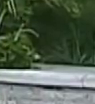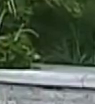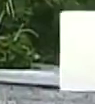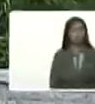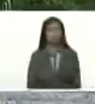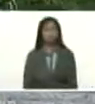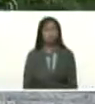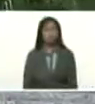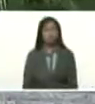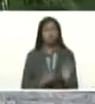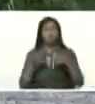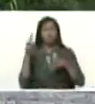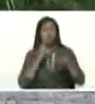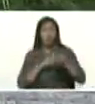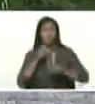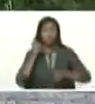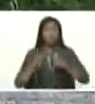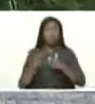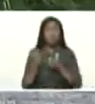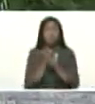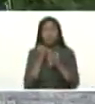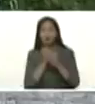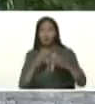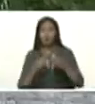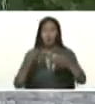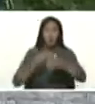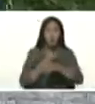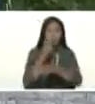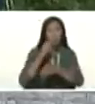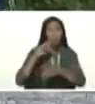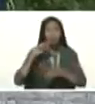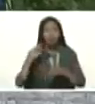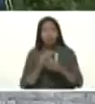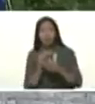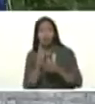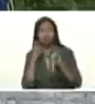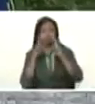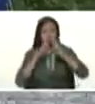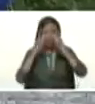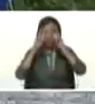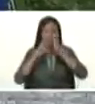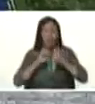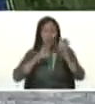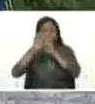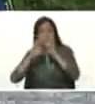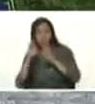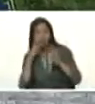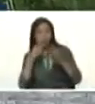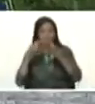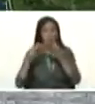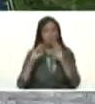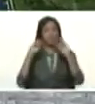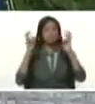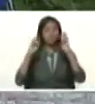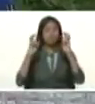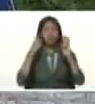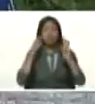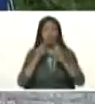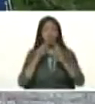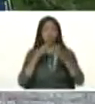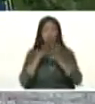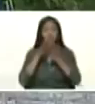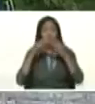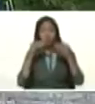media, trabajando con el equipo de gobierno, estudiando, revisando distintos temas, pero sobre